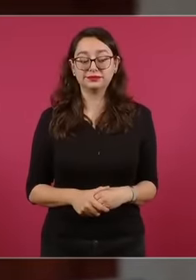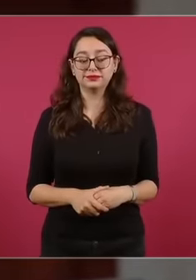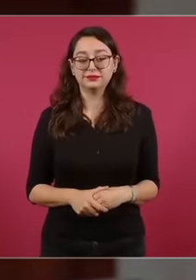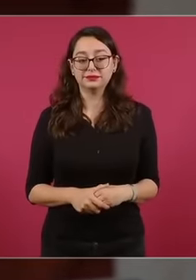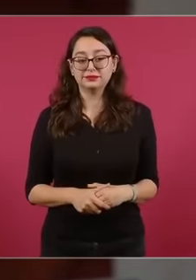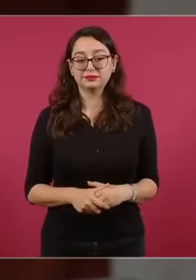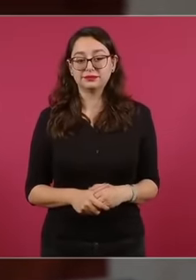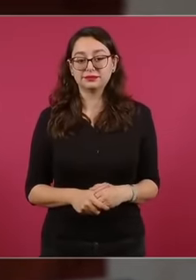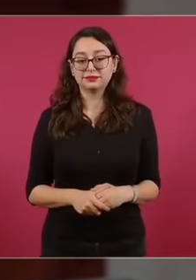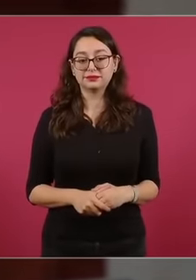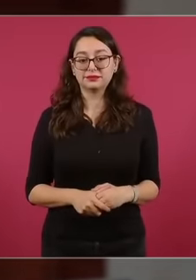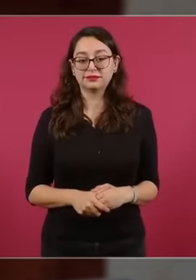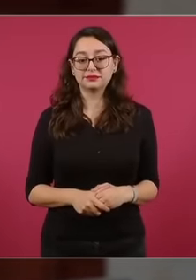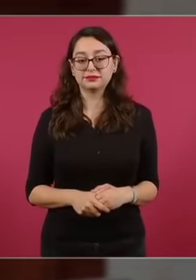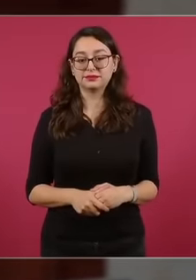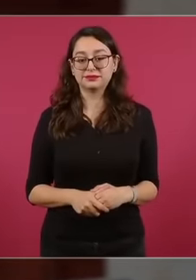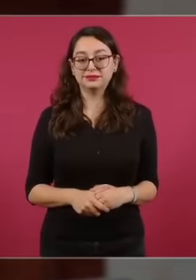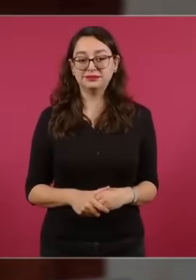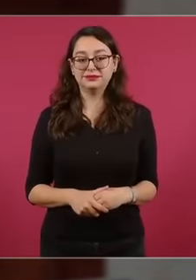aquí no hay,